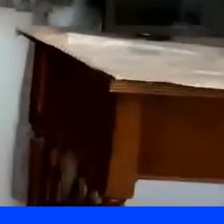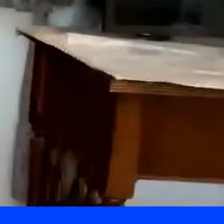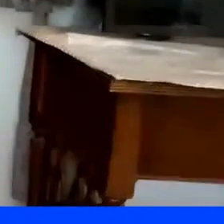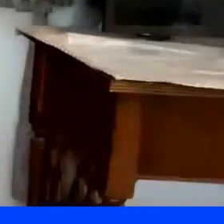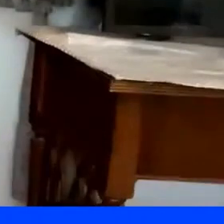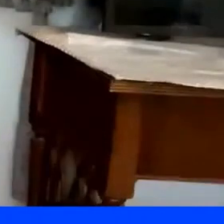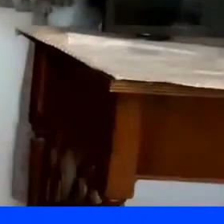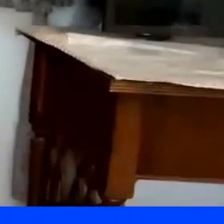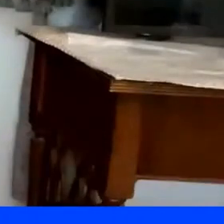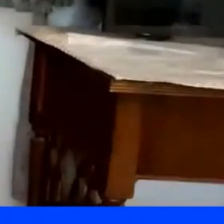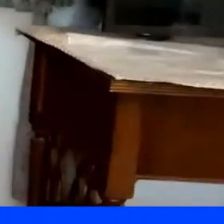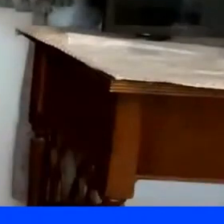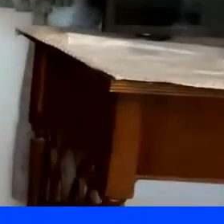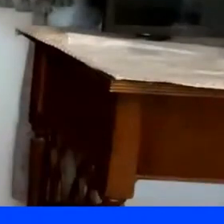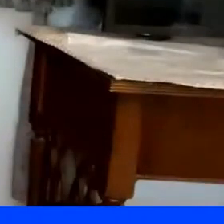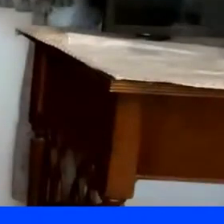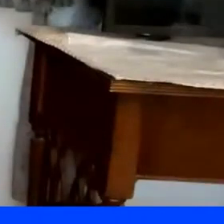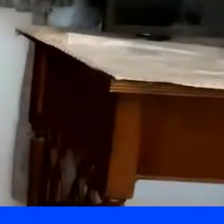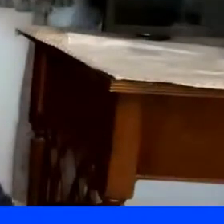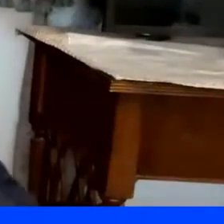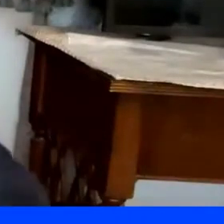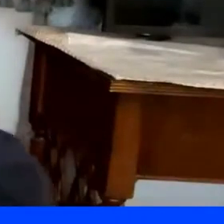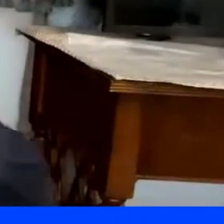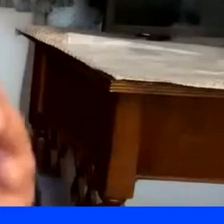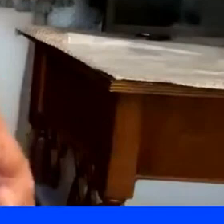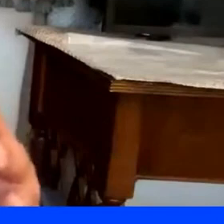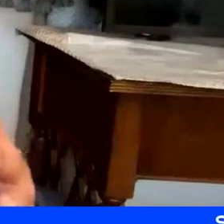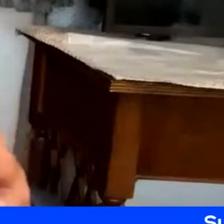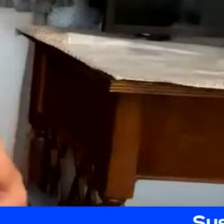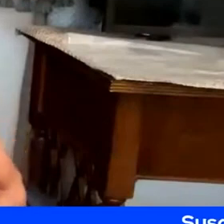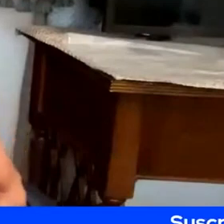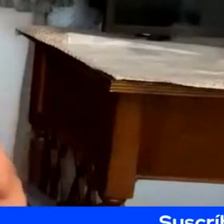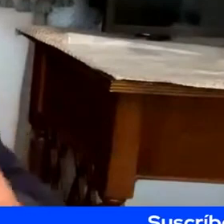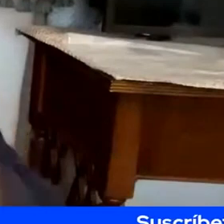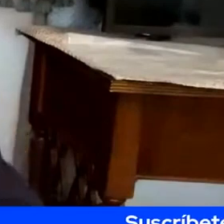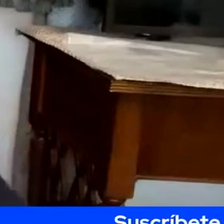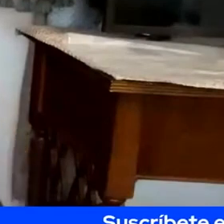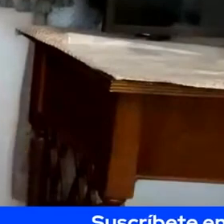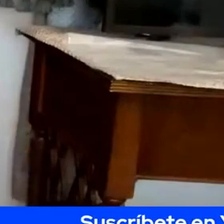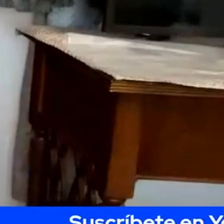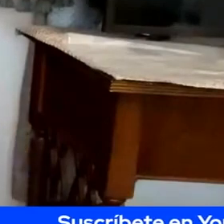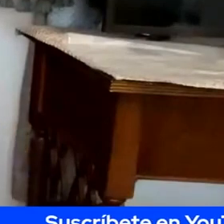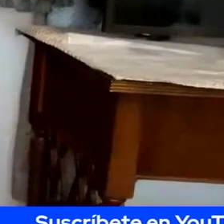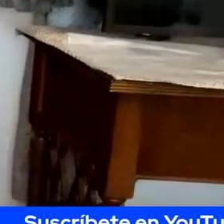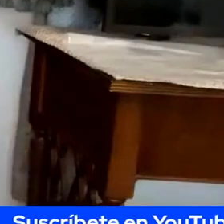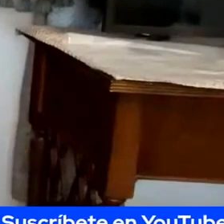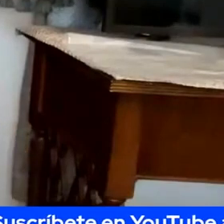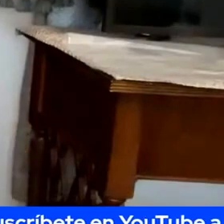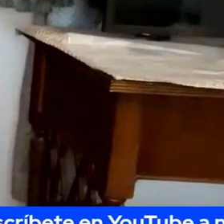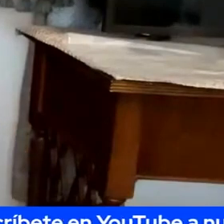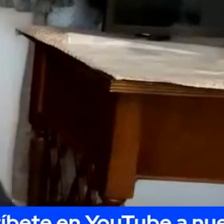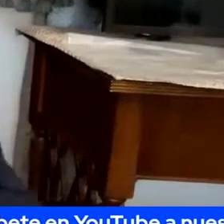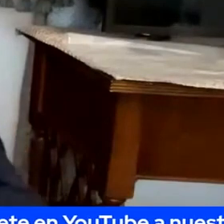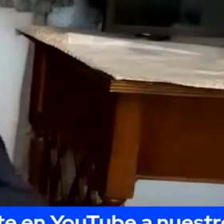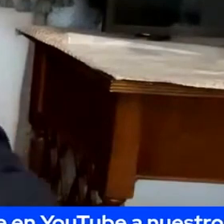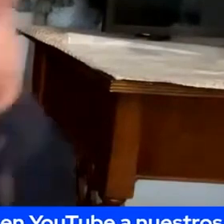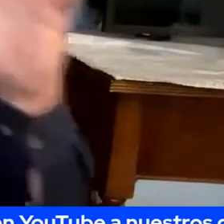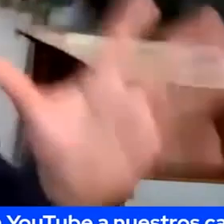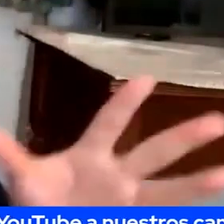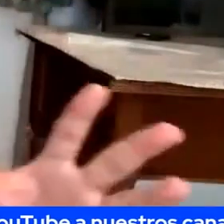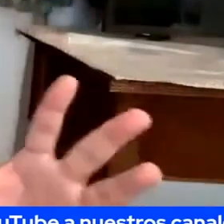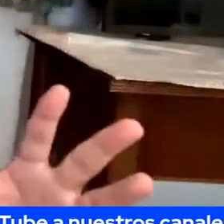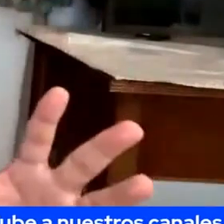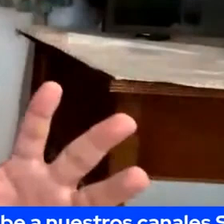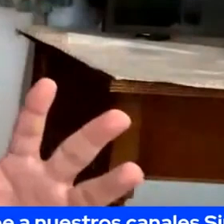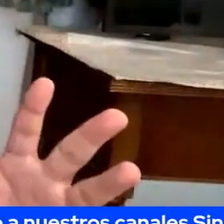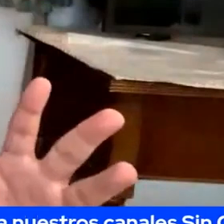me parece que da claridad a la gente de a pie de cómo